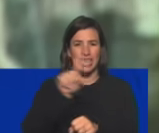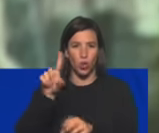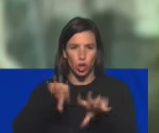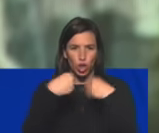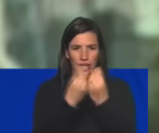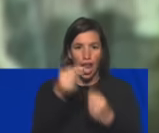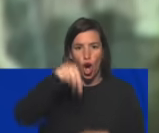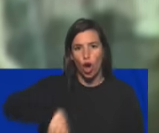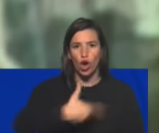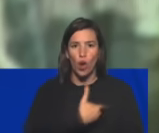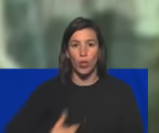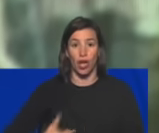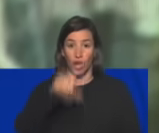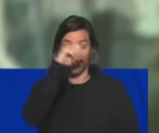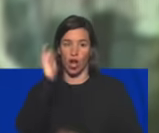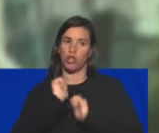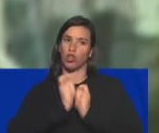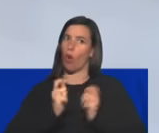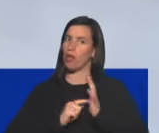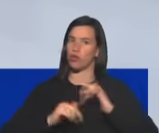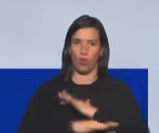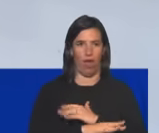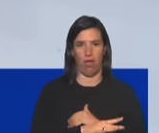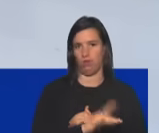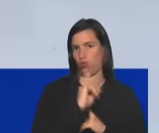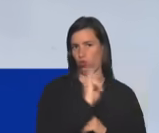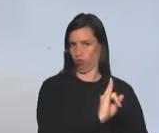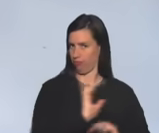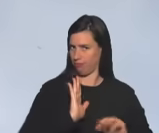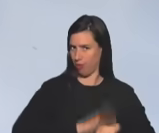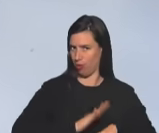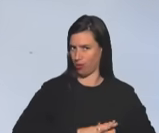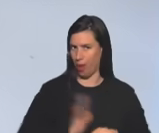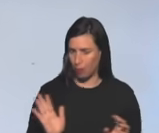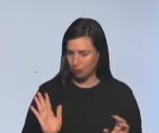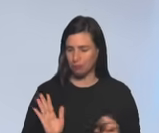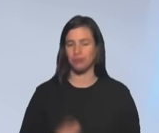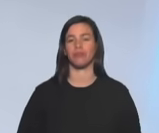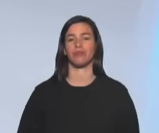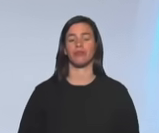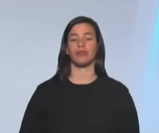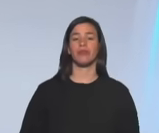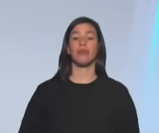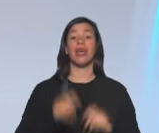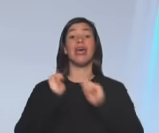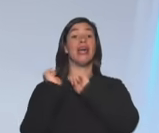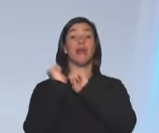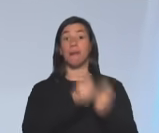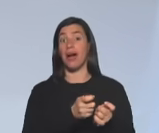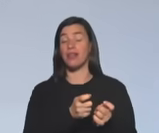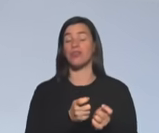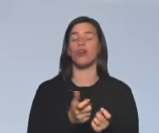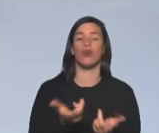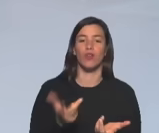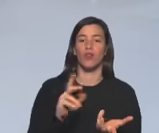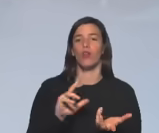Gobierno Nacional le traspasó a la Ciudad Autónoma de Buenos Aires? Lo que tenemos que destacar es que este traspaso forma parte y es